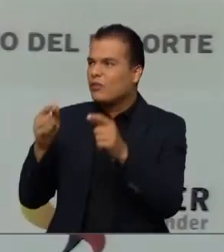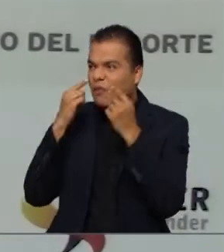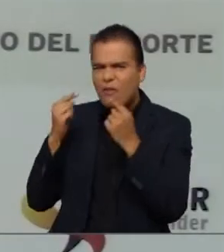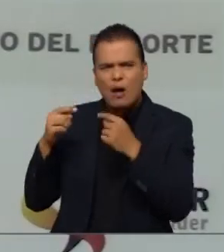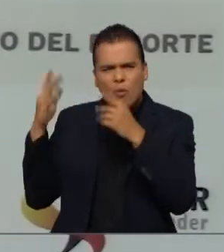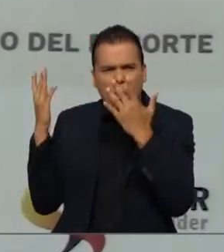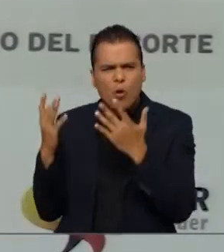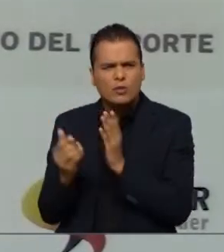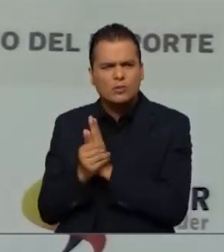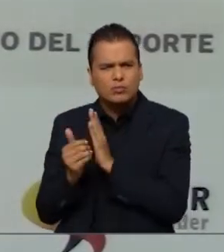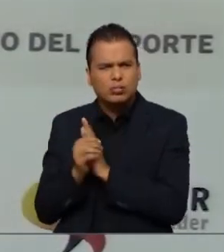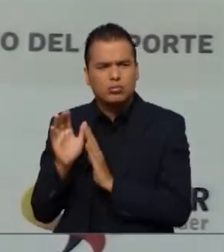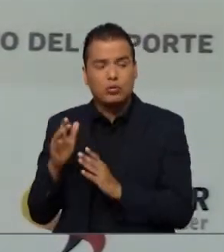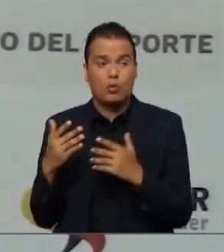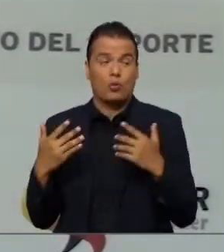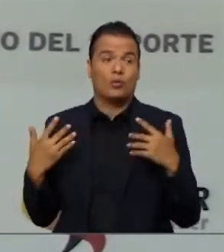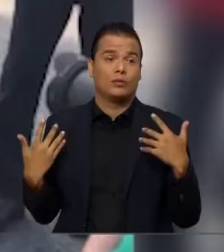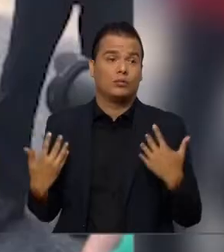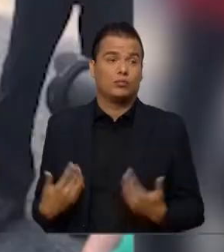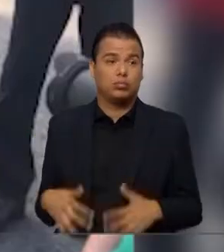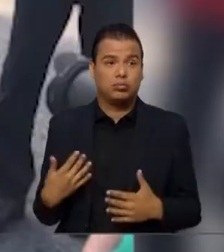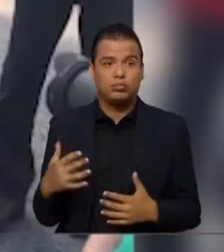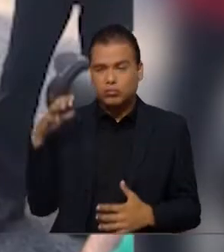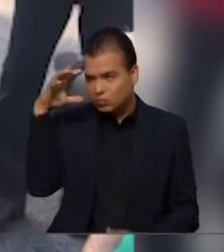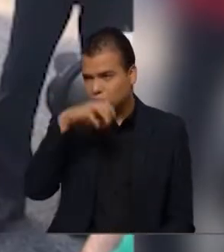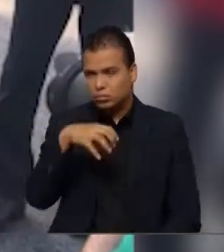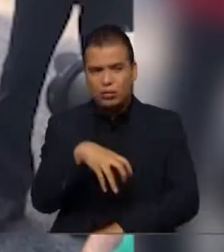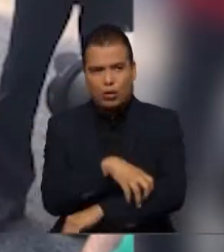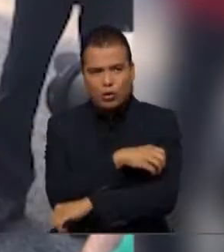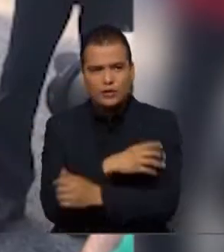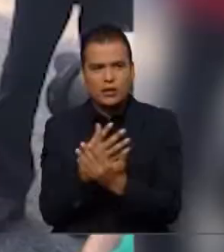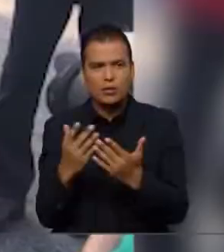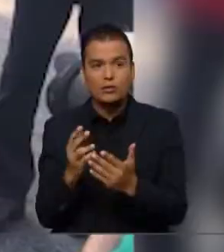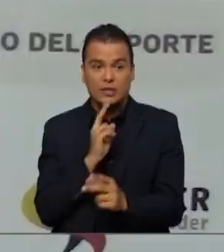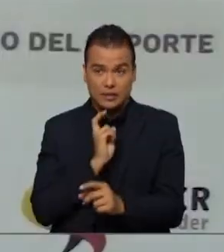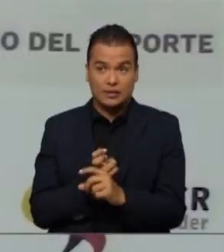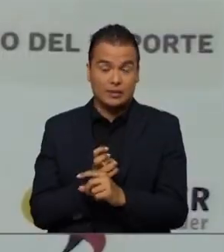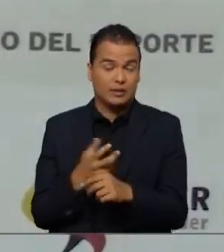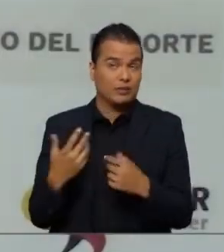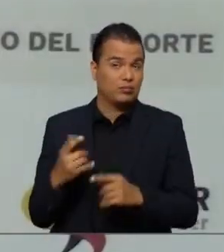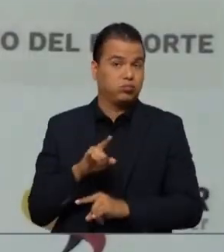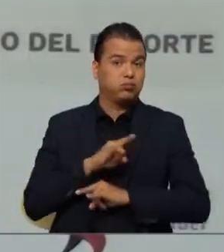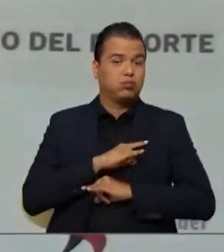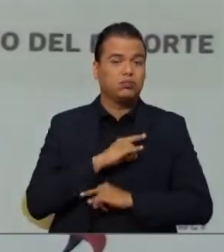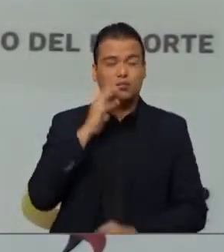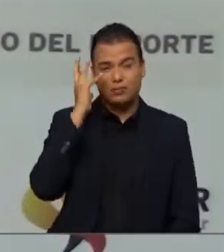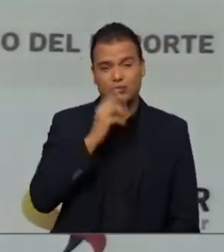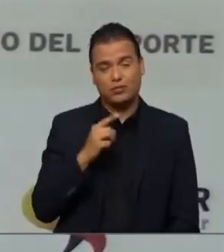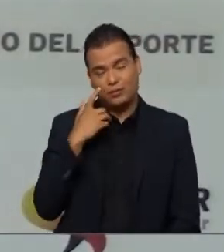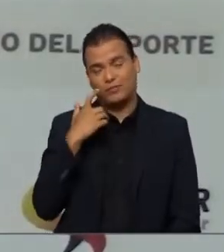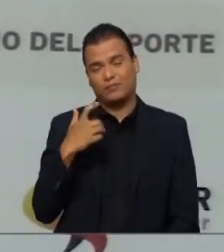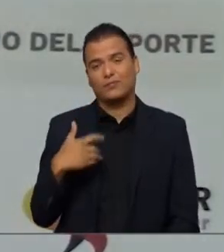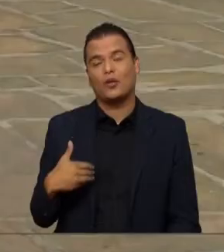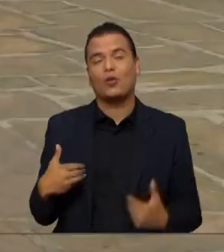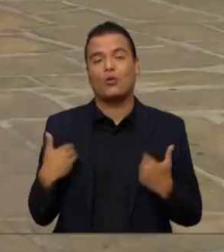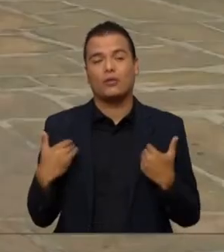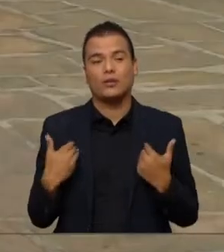de los deportistas, ver cómo es toda la logística, lo duro que es, fue una experiencia muy linda y que me llenó mucho.